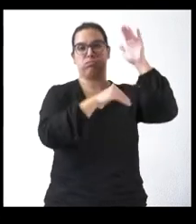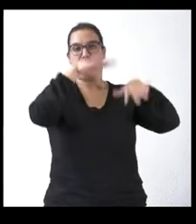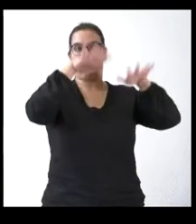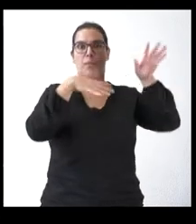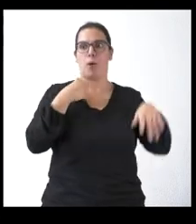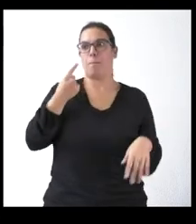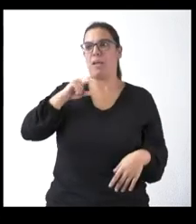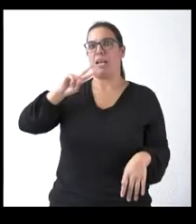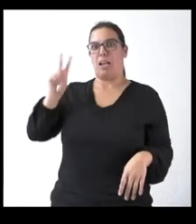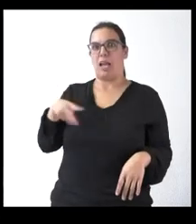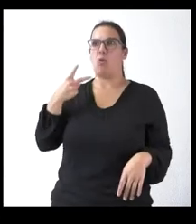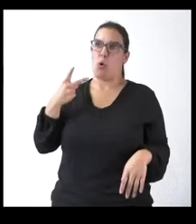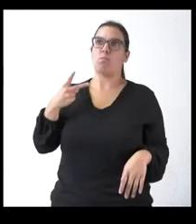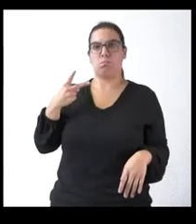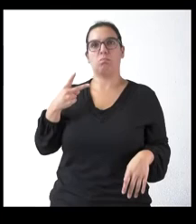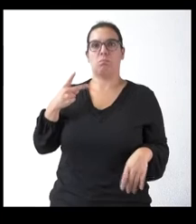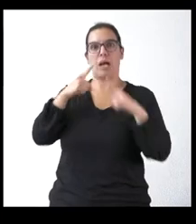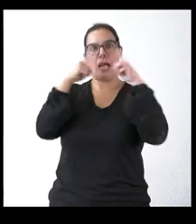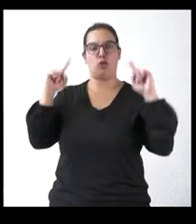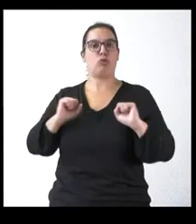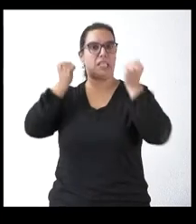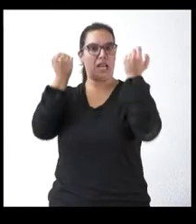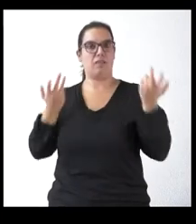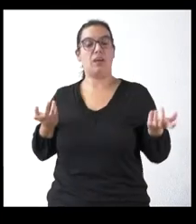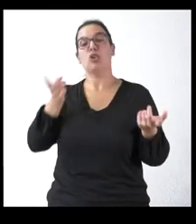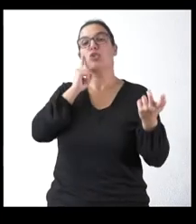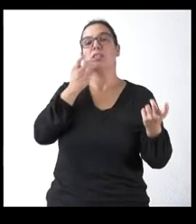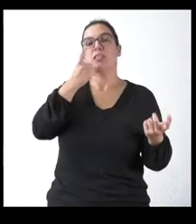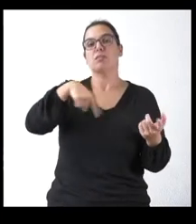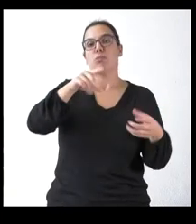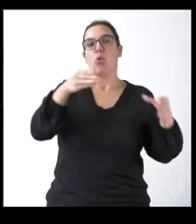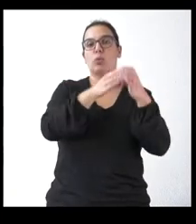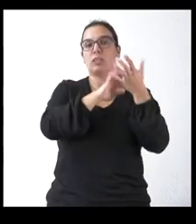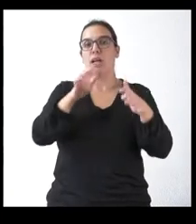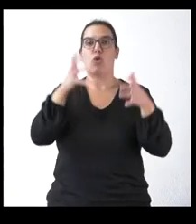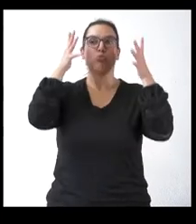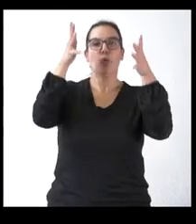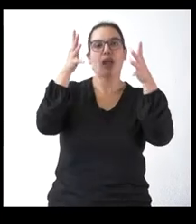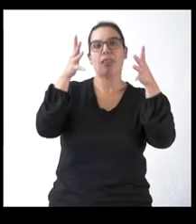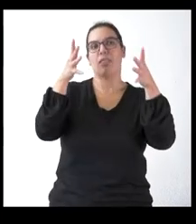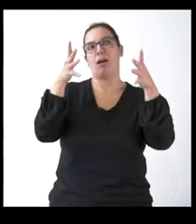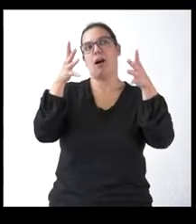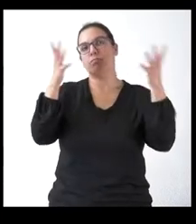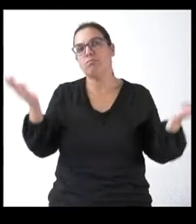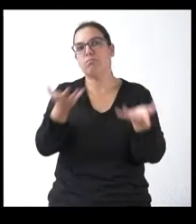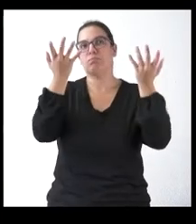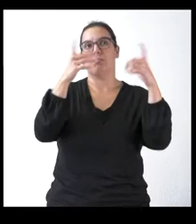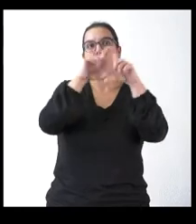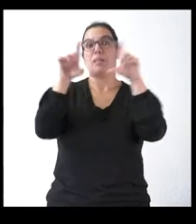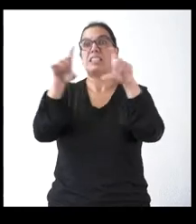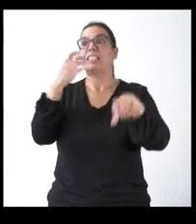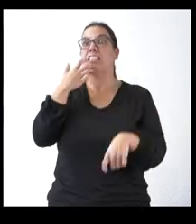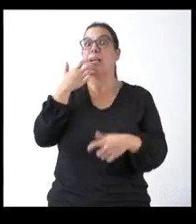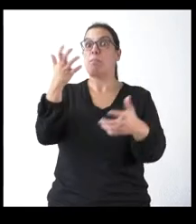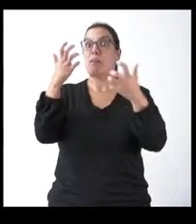yo creo que da para para la inflación del año no sé si la junta de alguna manera alguna sugerencia a aquellas que puedan permitírselo